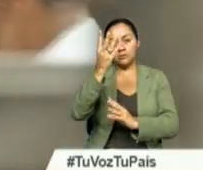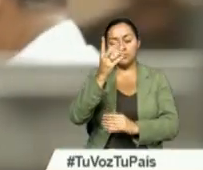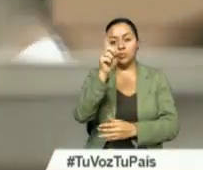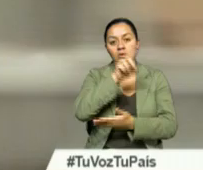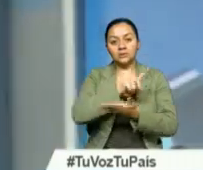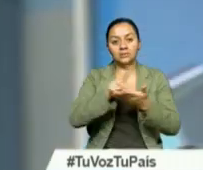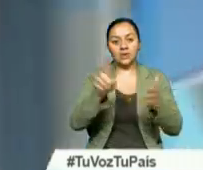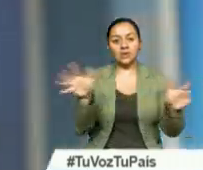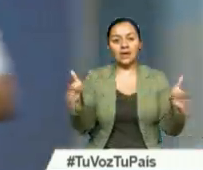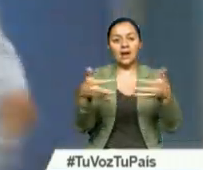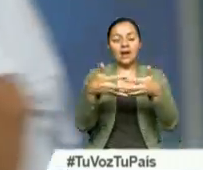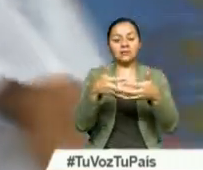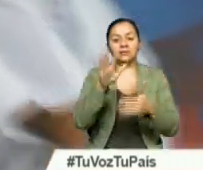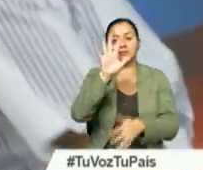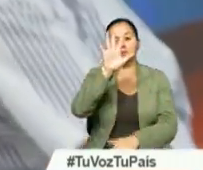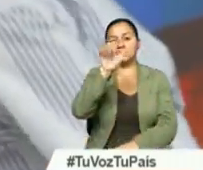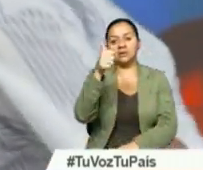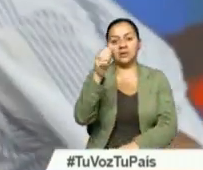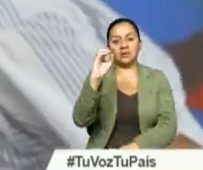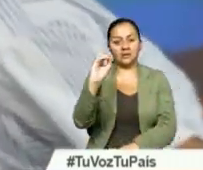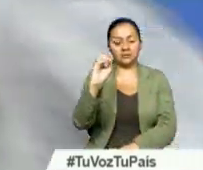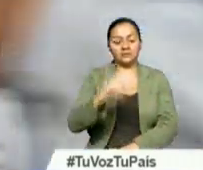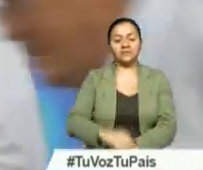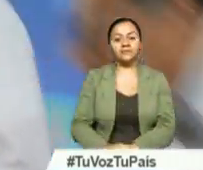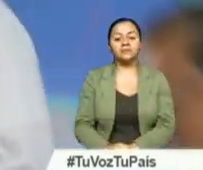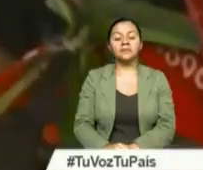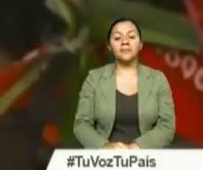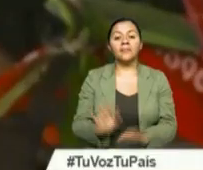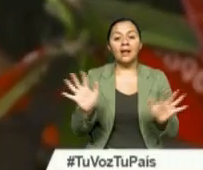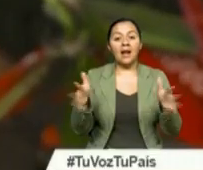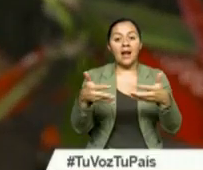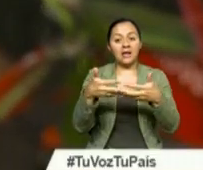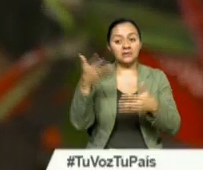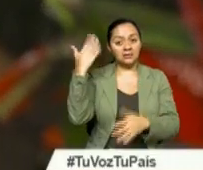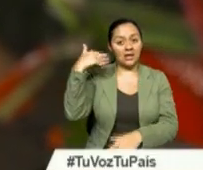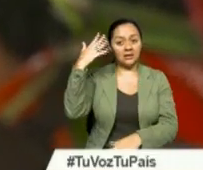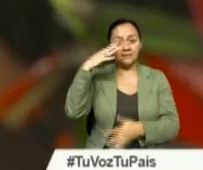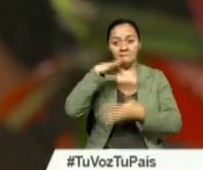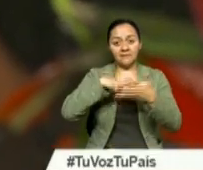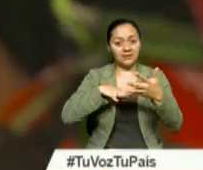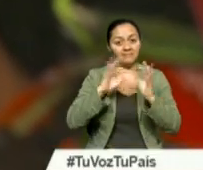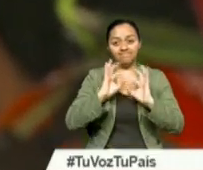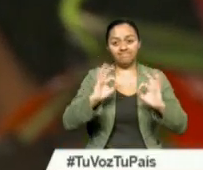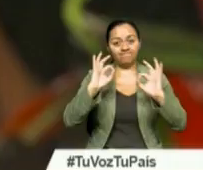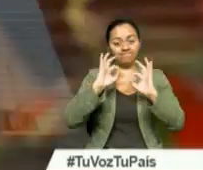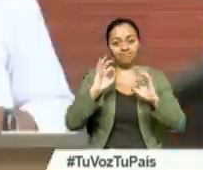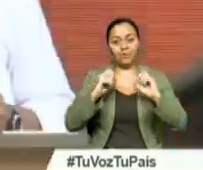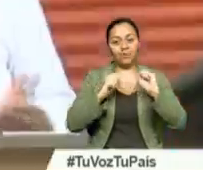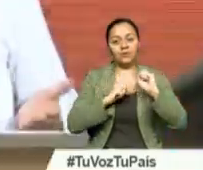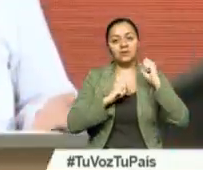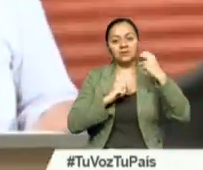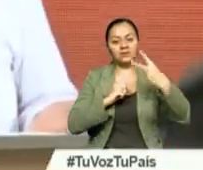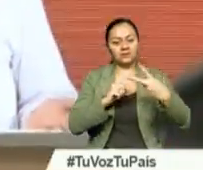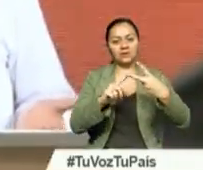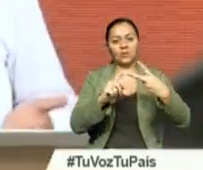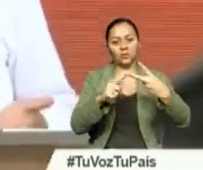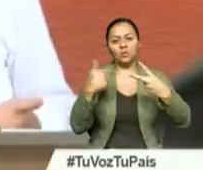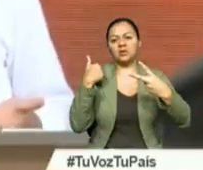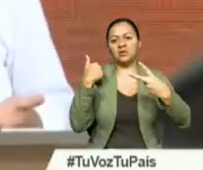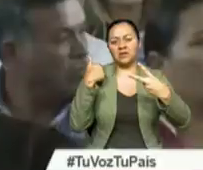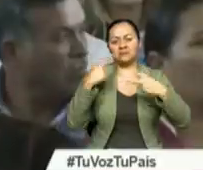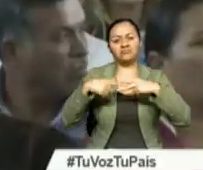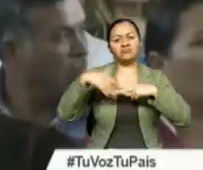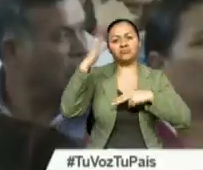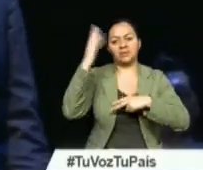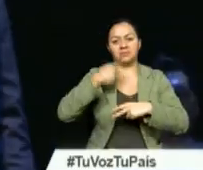semanal número 510. El enlace ciudadano no se ha hecho antes en Barcelona y es la segunda población más grande de